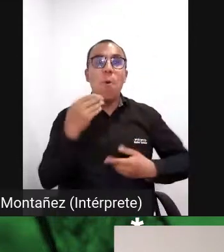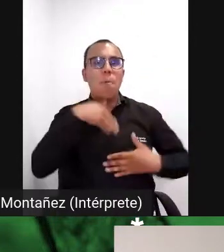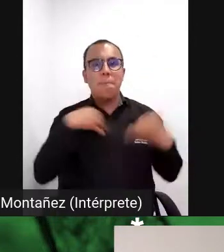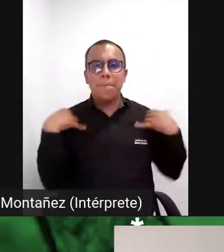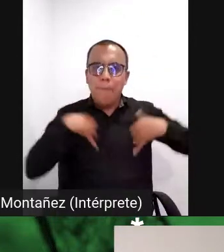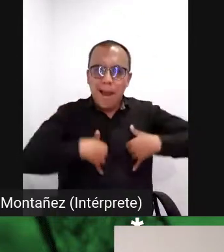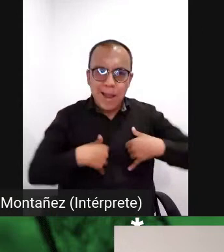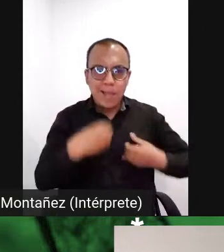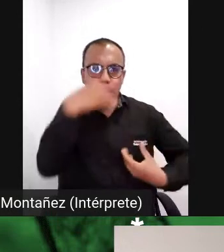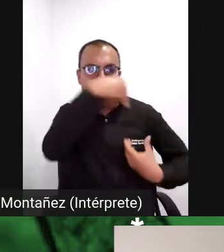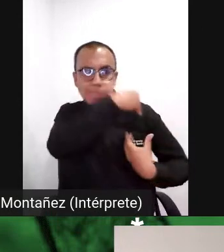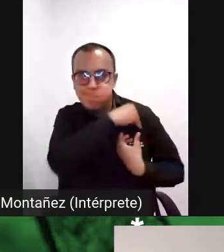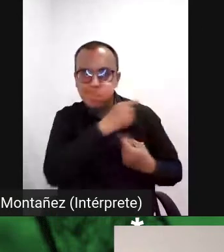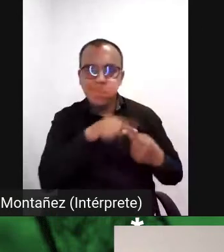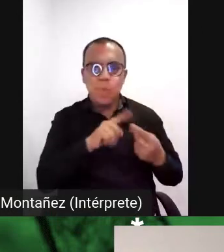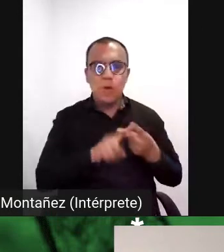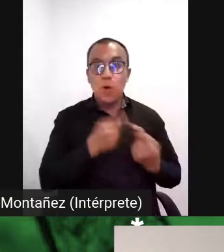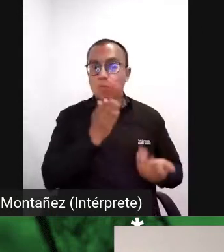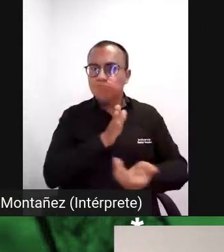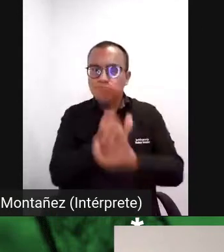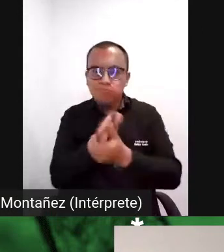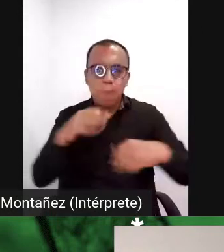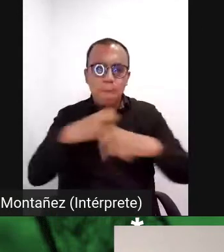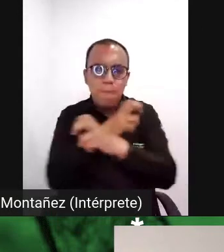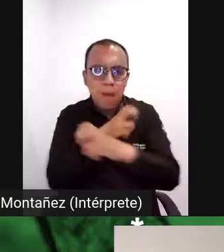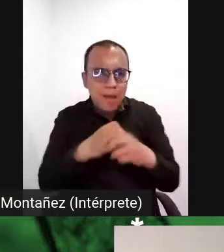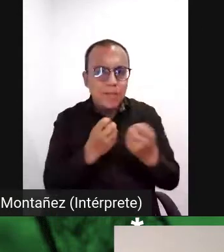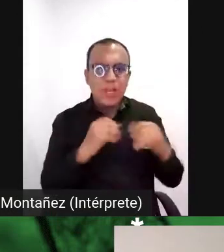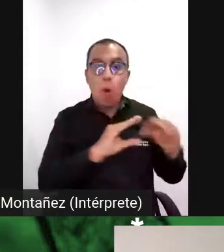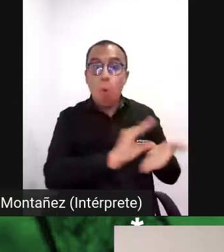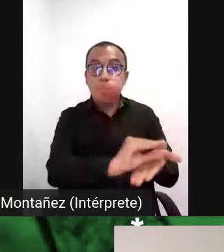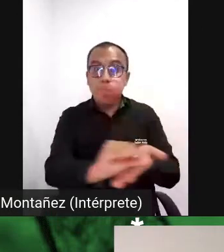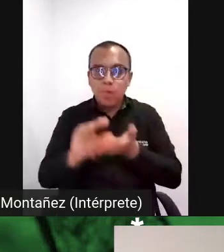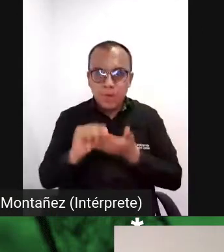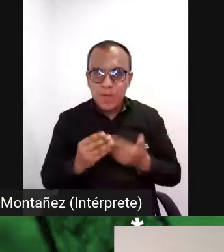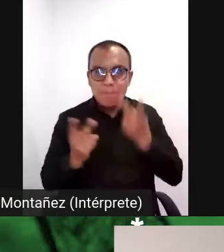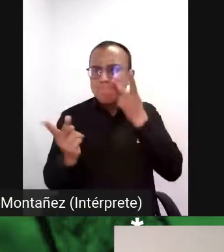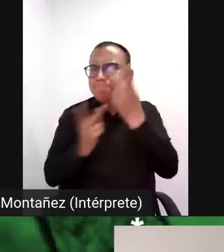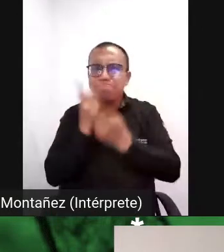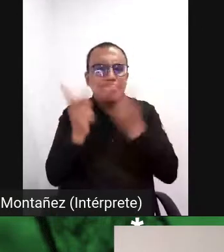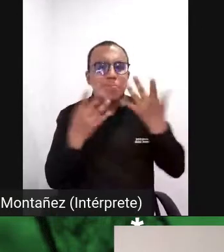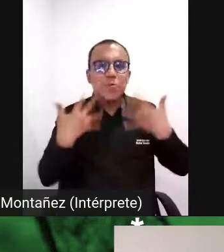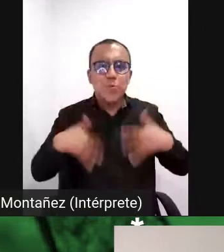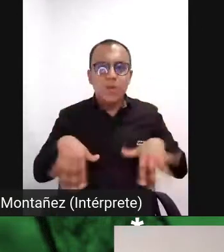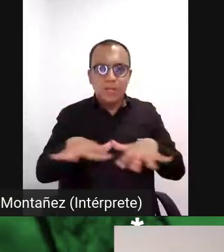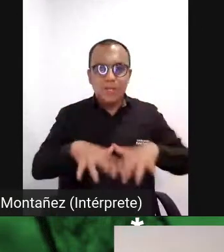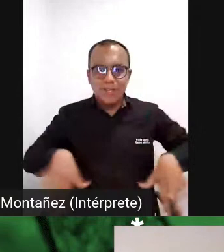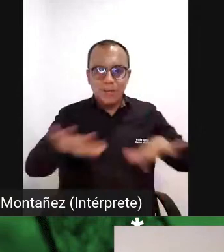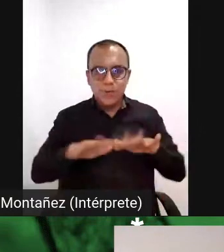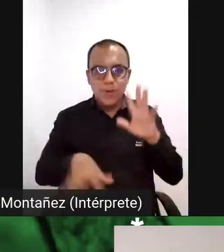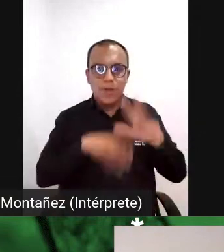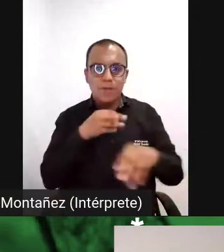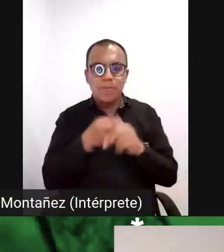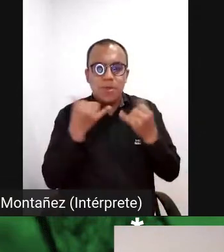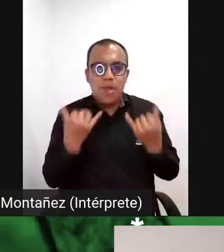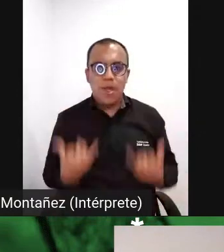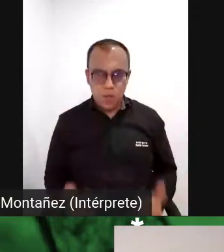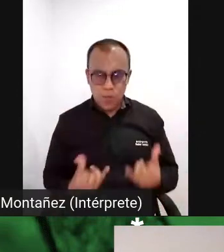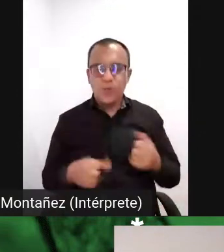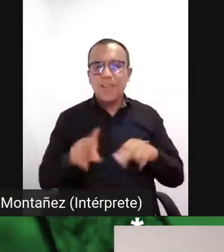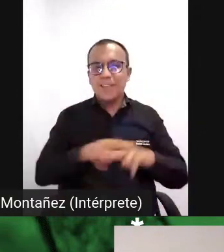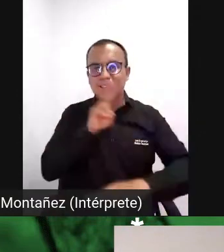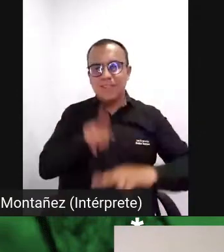a, no sé, a los parques, a los humedales, cuando vayamos de visita a cualquier sitio, un poco, pues, en espacios naturales,